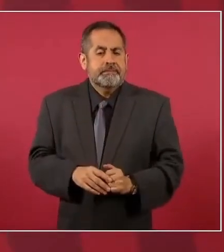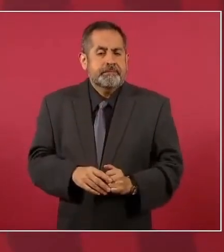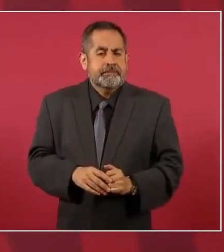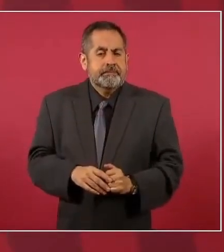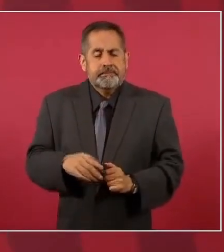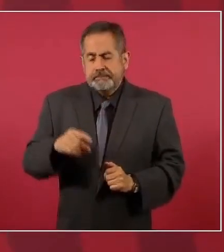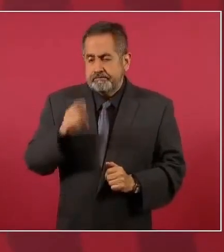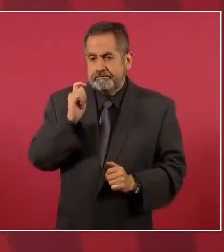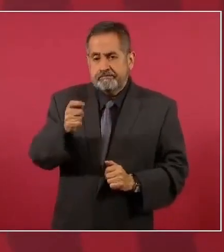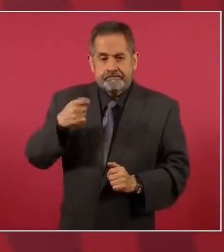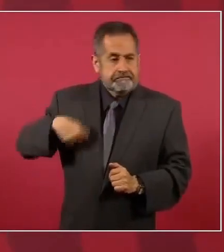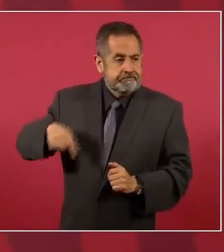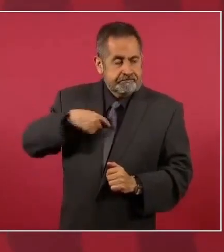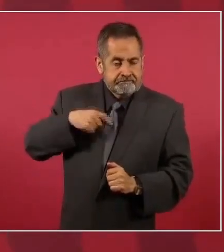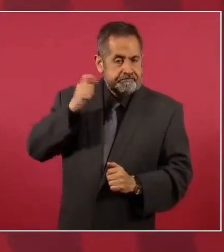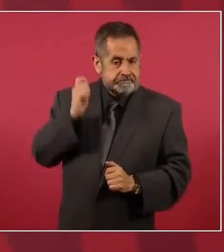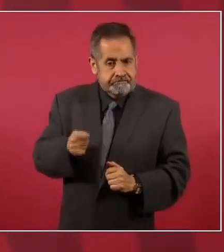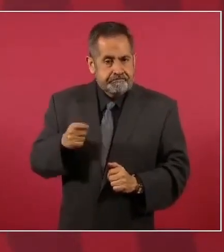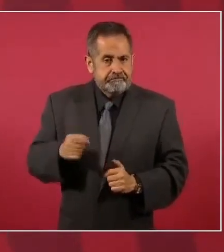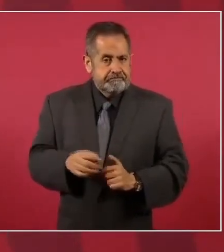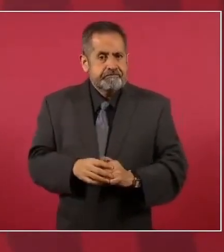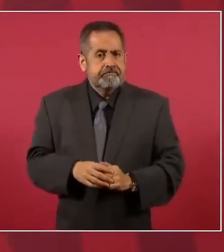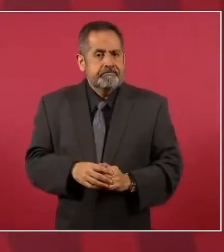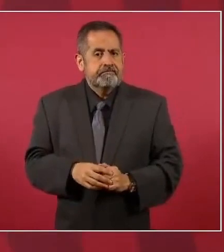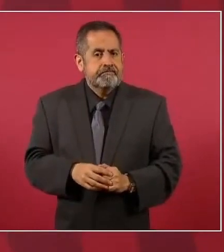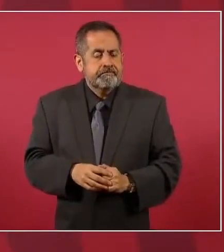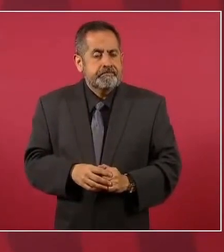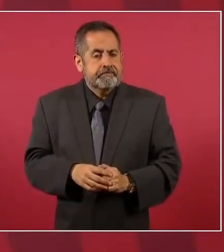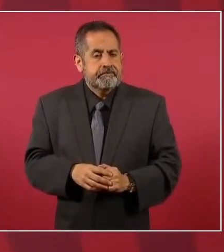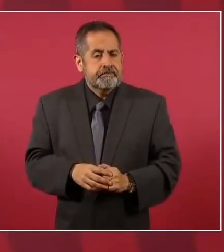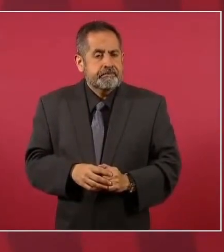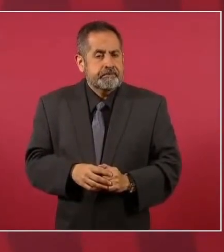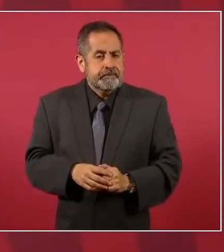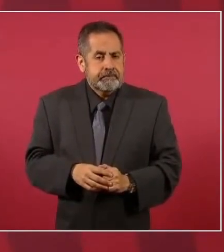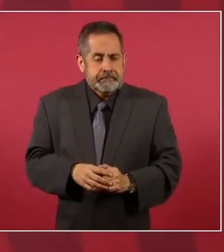Bueno, porque tenemos que